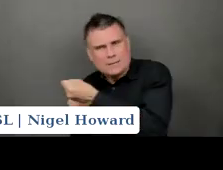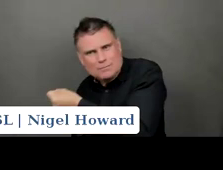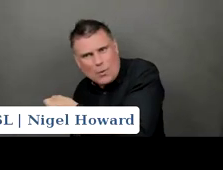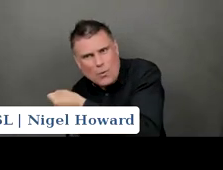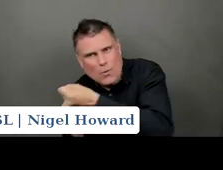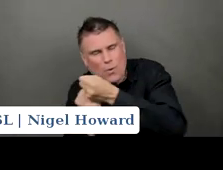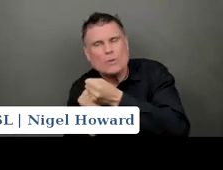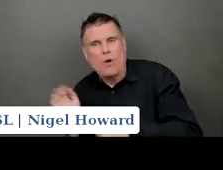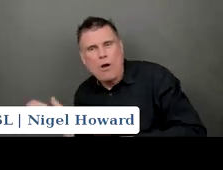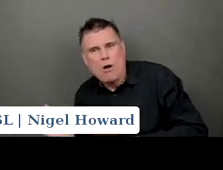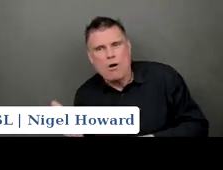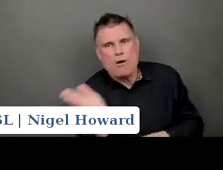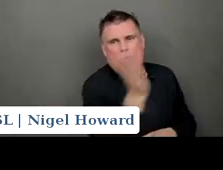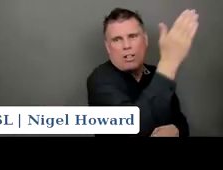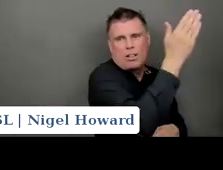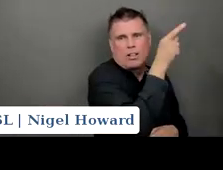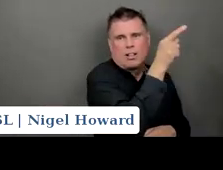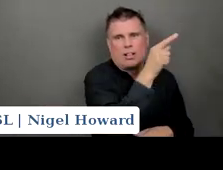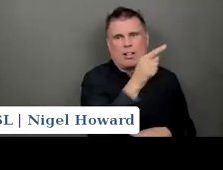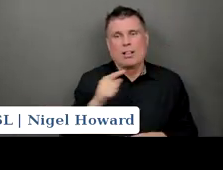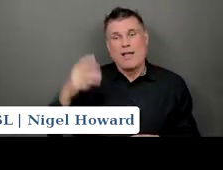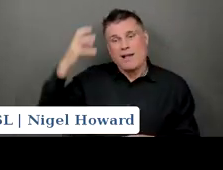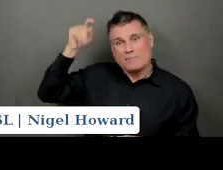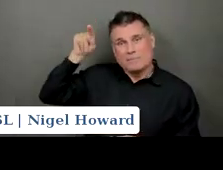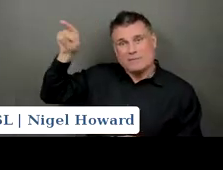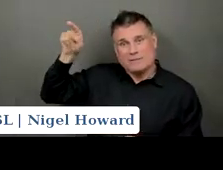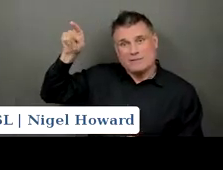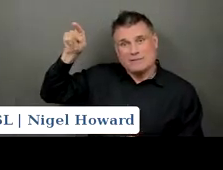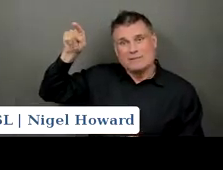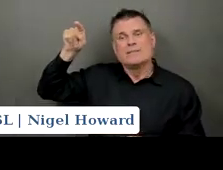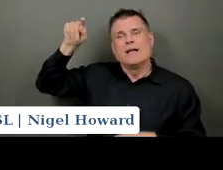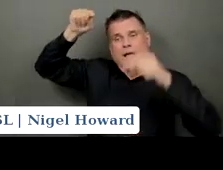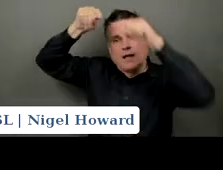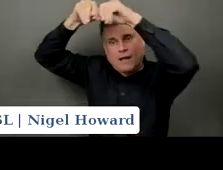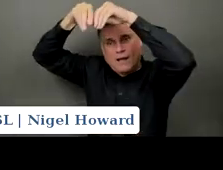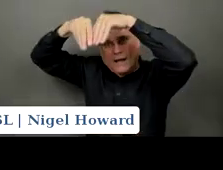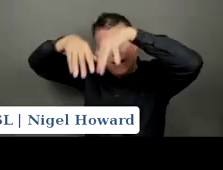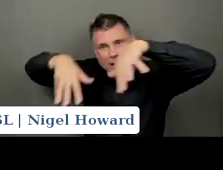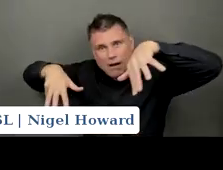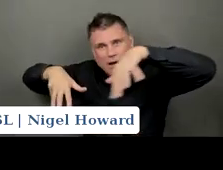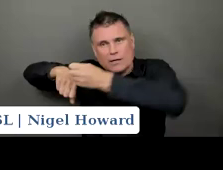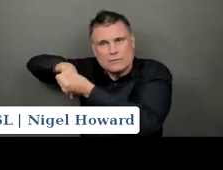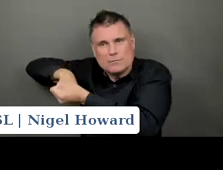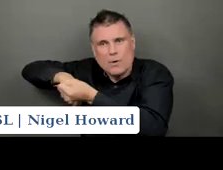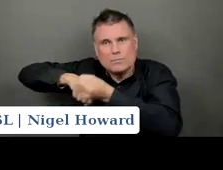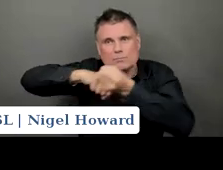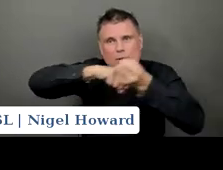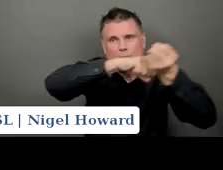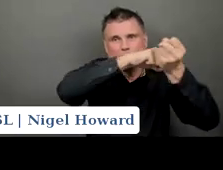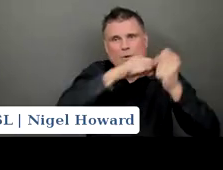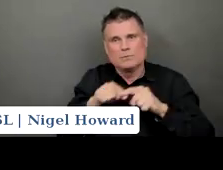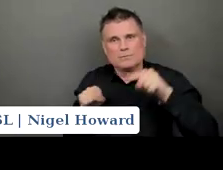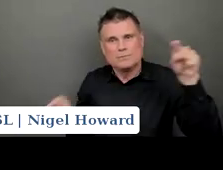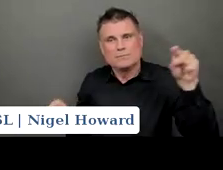estos dispositivos, salud pública, educación, todo lo que es el pago y la cobranza de todos